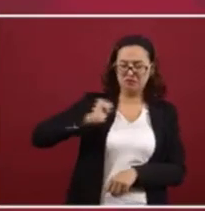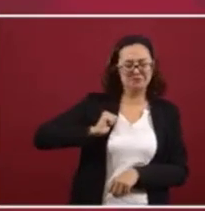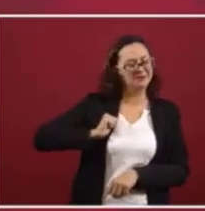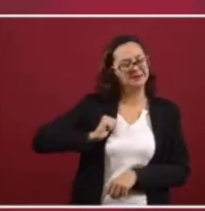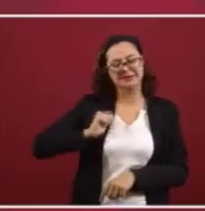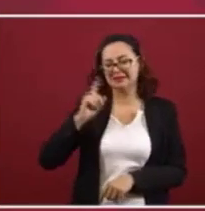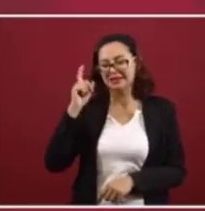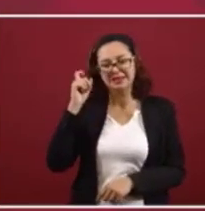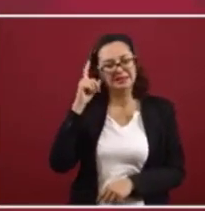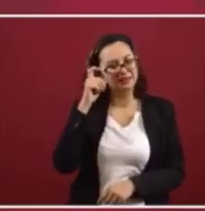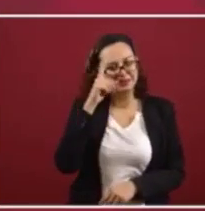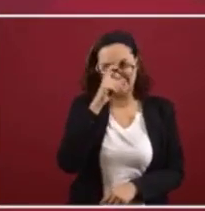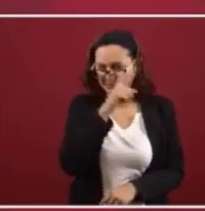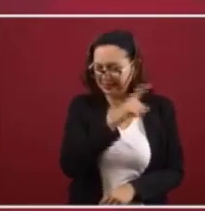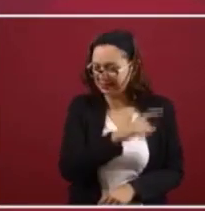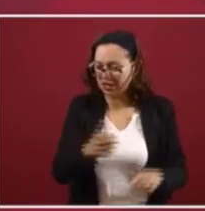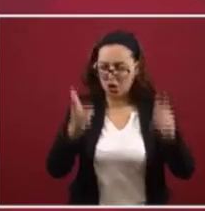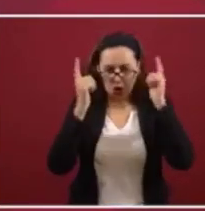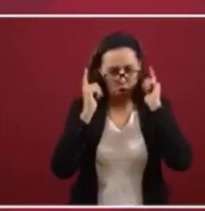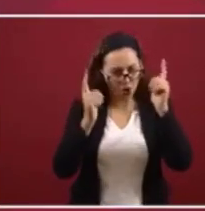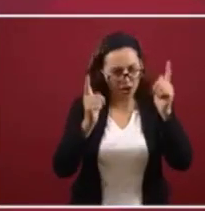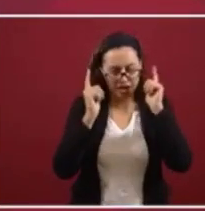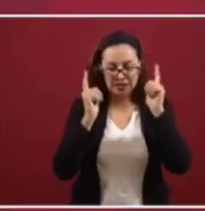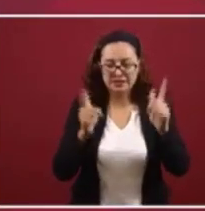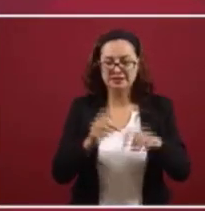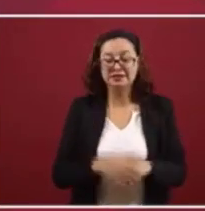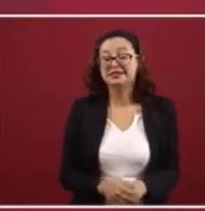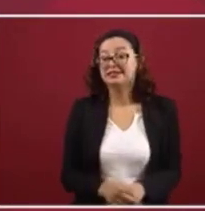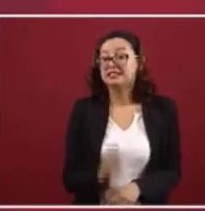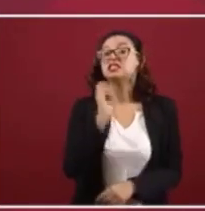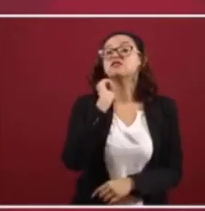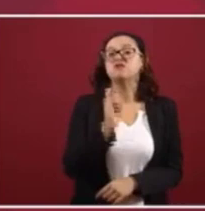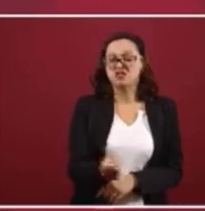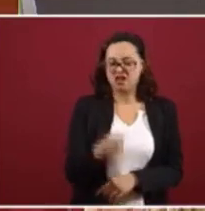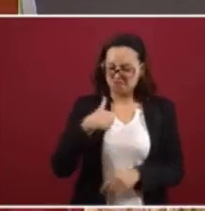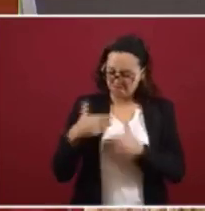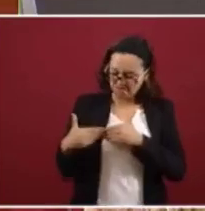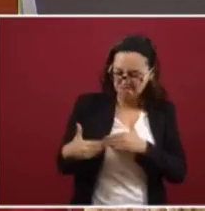no se las voy a dejar fácil